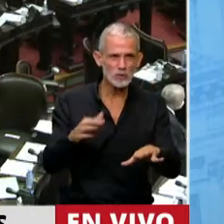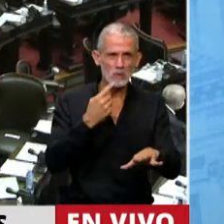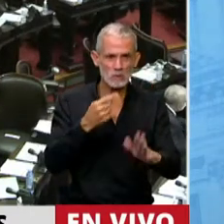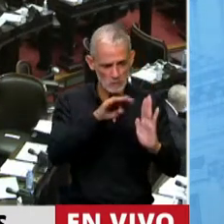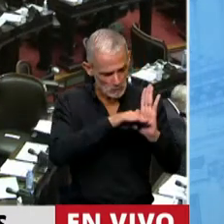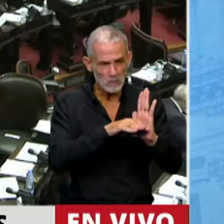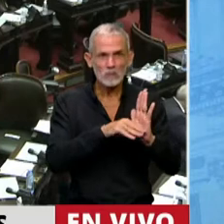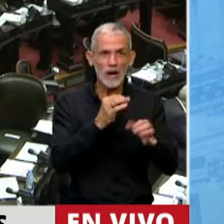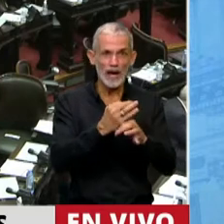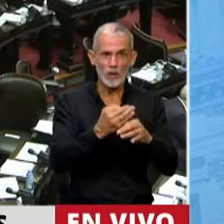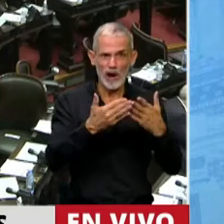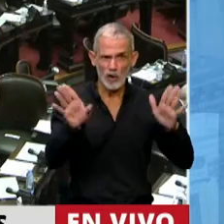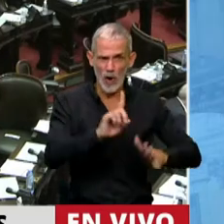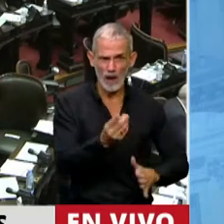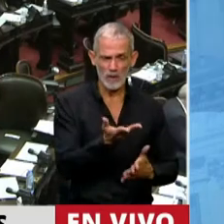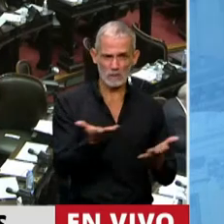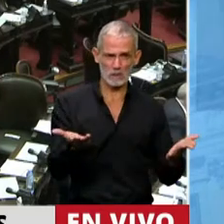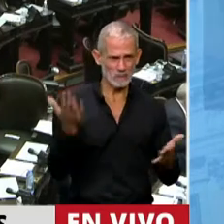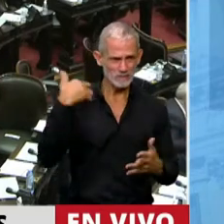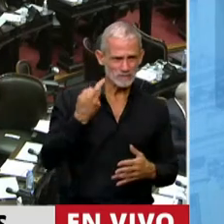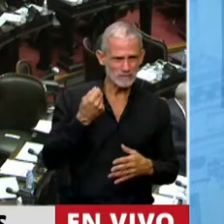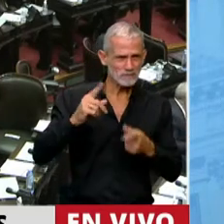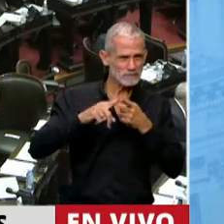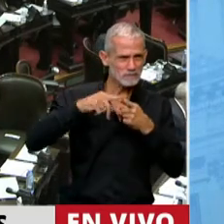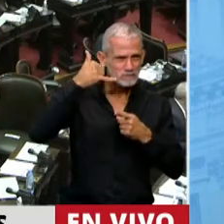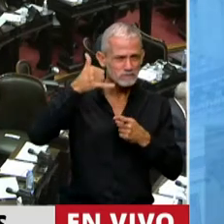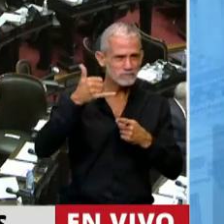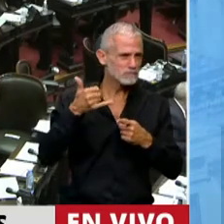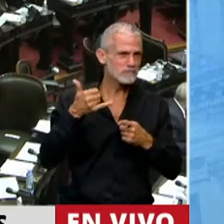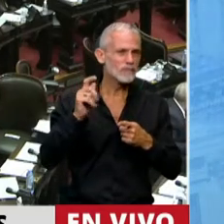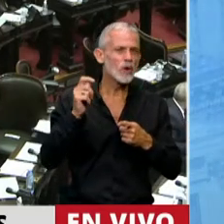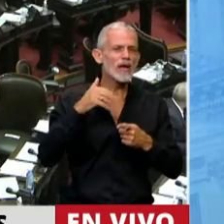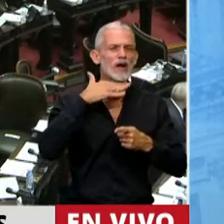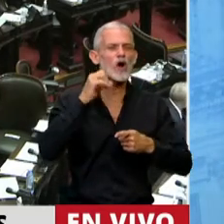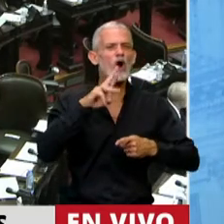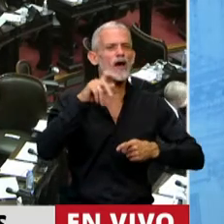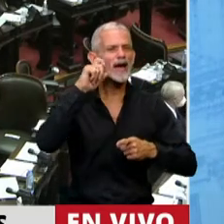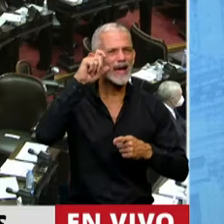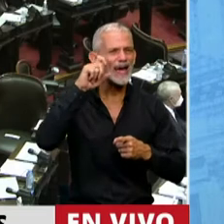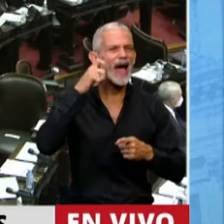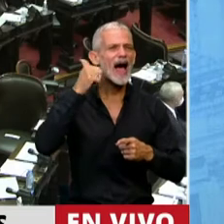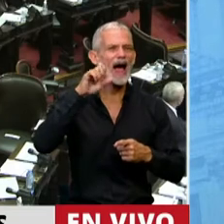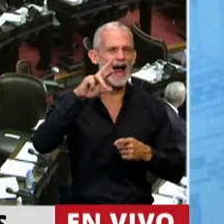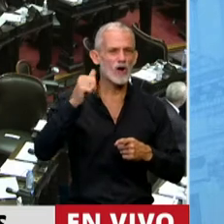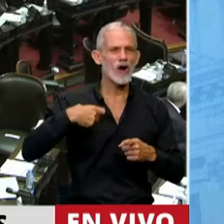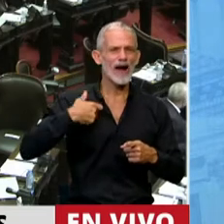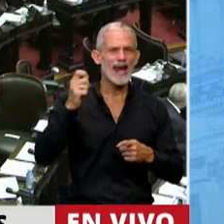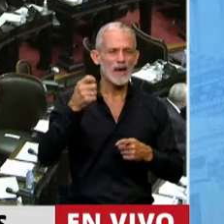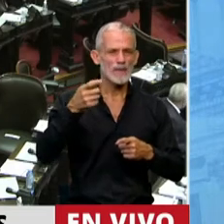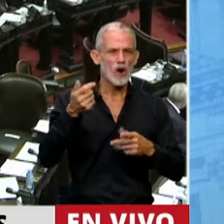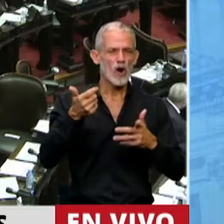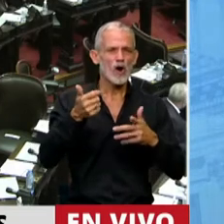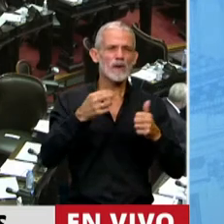se podría abrir ninguna escuela. Recién me comuniqué con Jorge Adaro, del gremio de ADEMIS, la